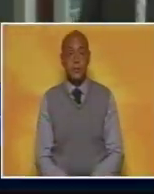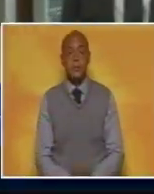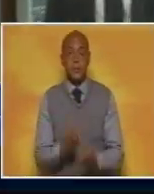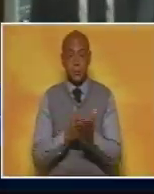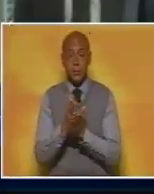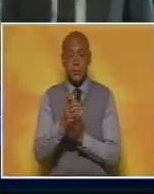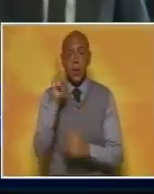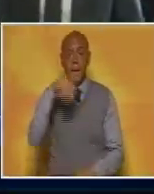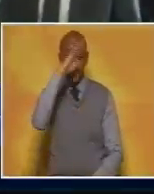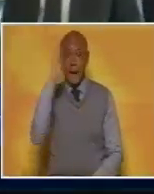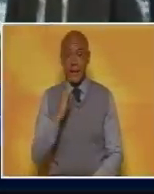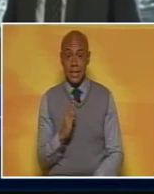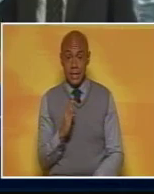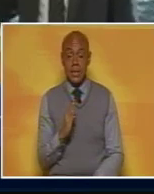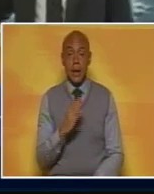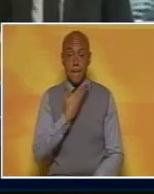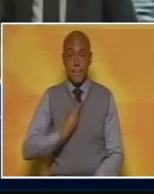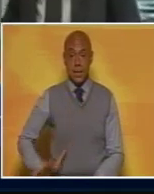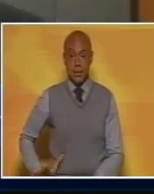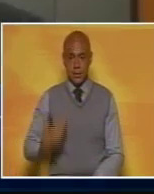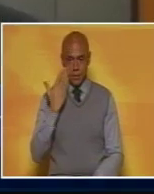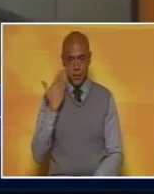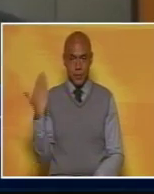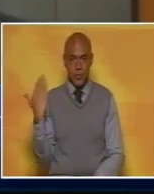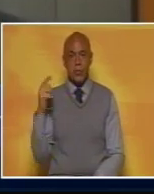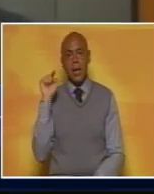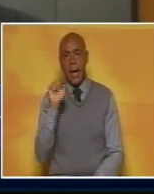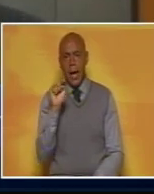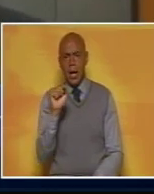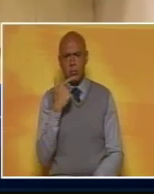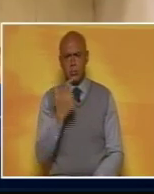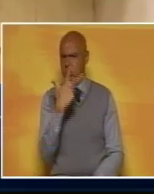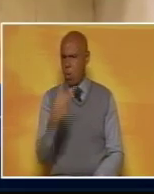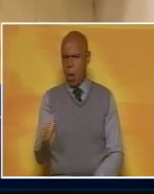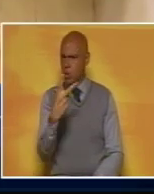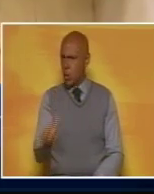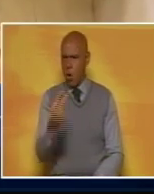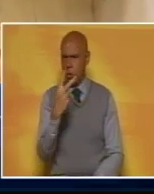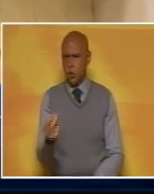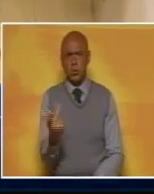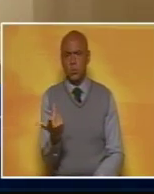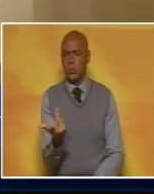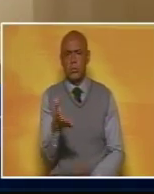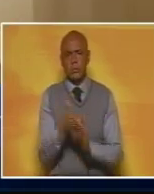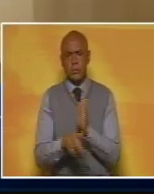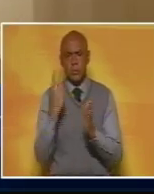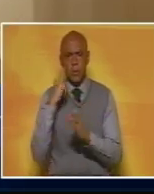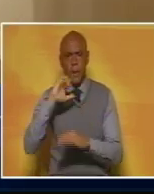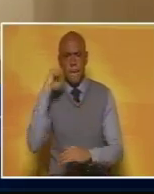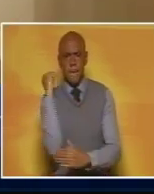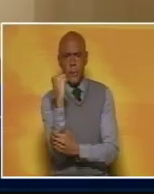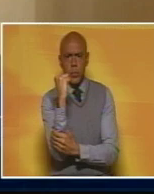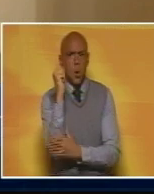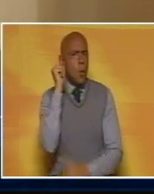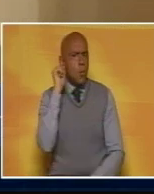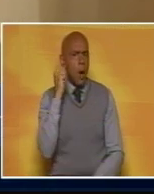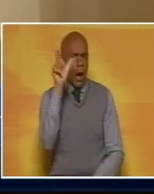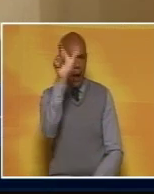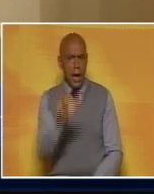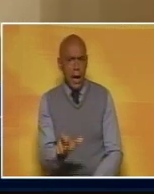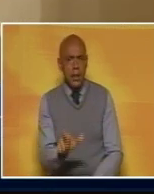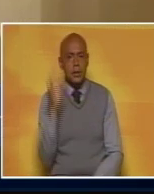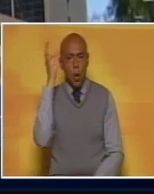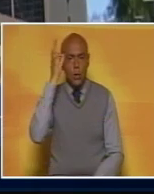Continuamos en Brasil. El presidente Jair Bolsonaro negó cualquier tipo de vinculación con el asesinato de la concejal